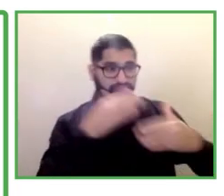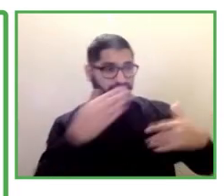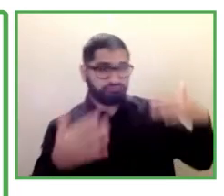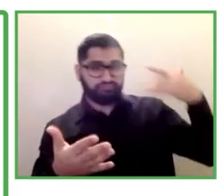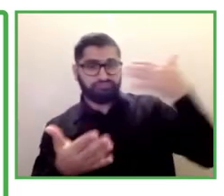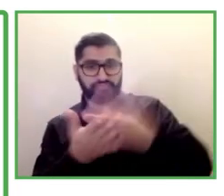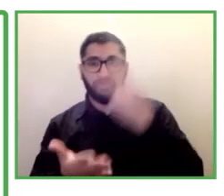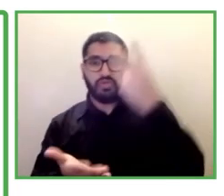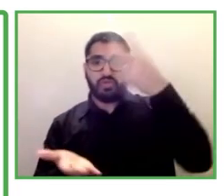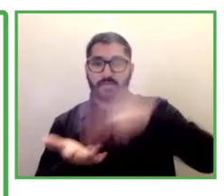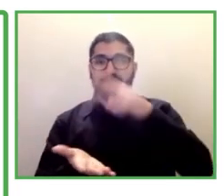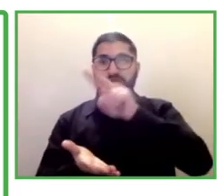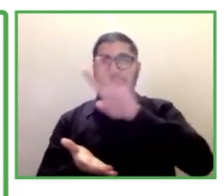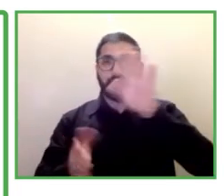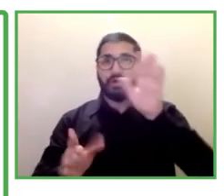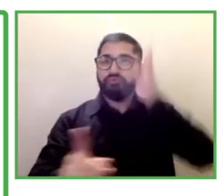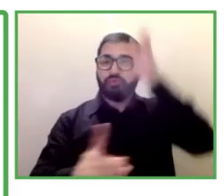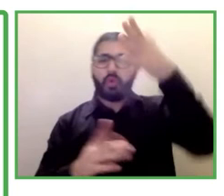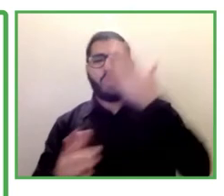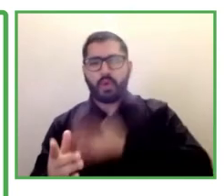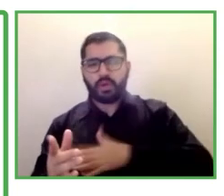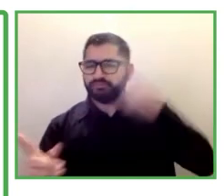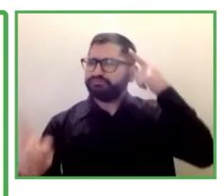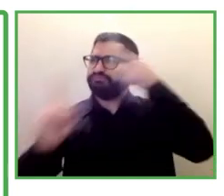practicantes. Nuestra estrategia tiene